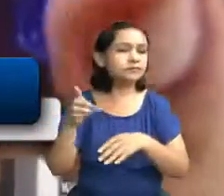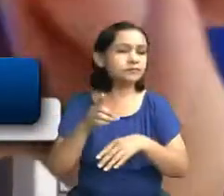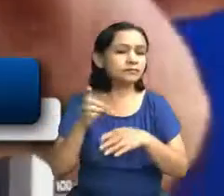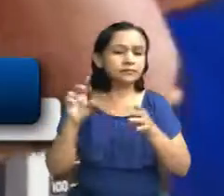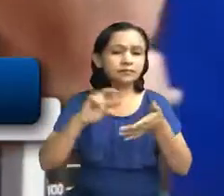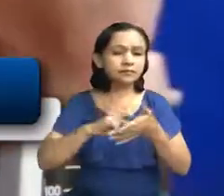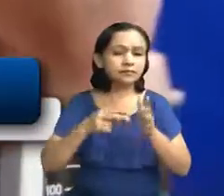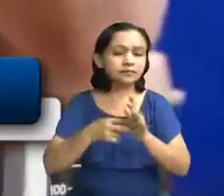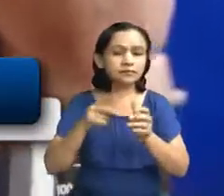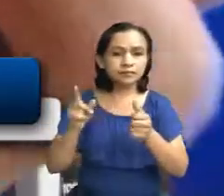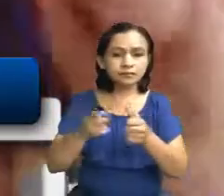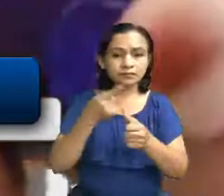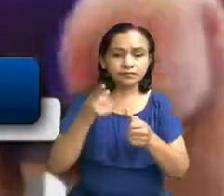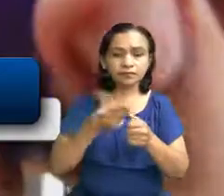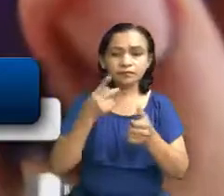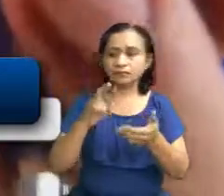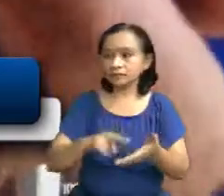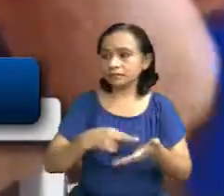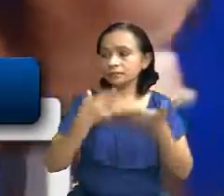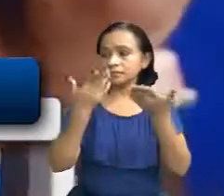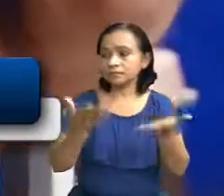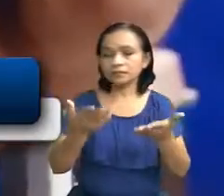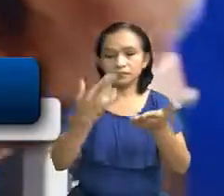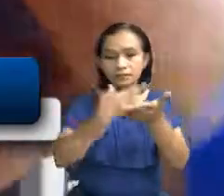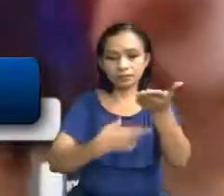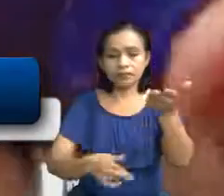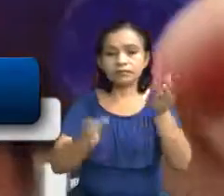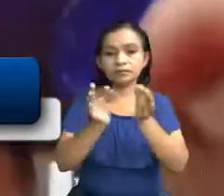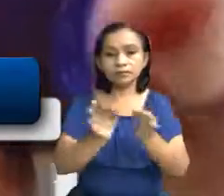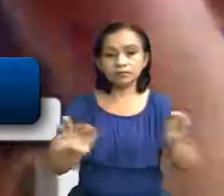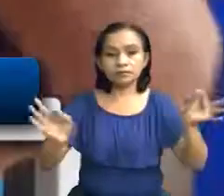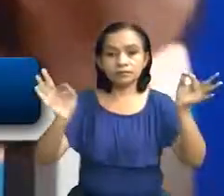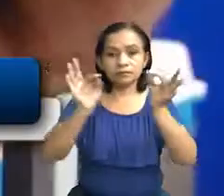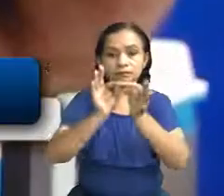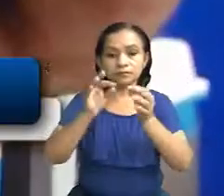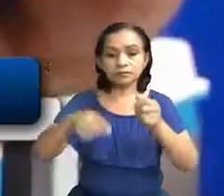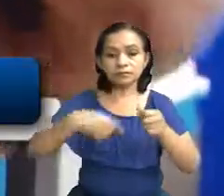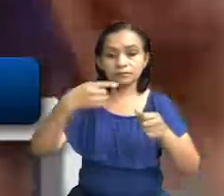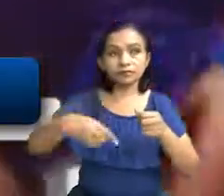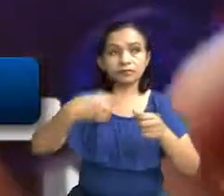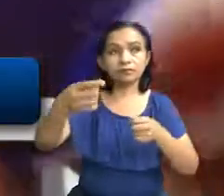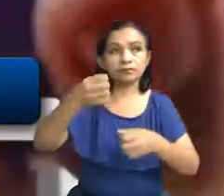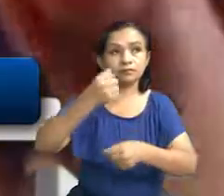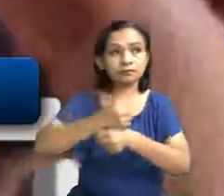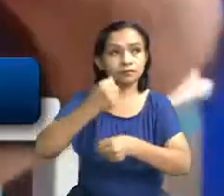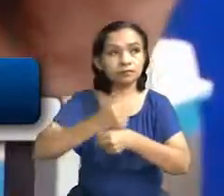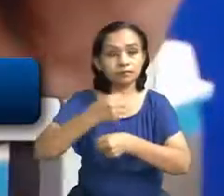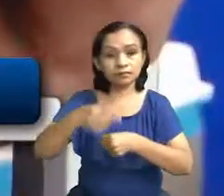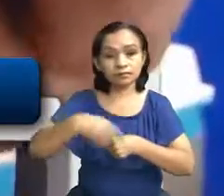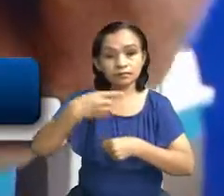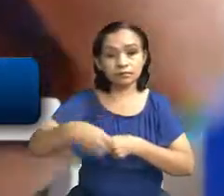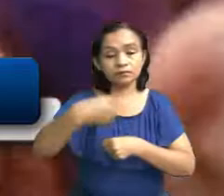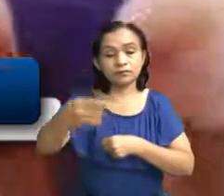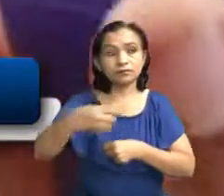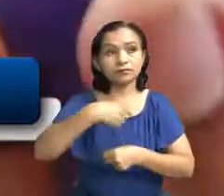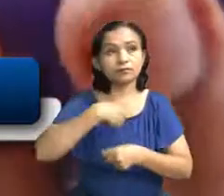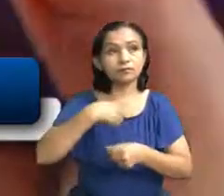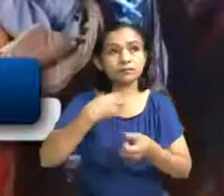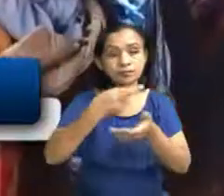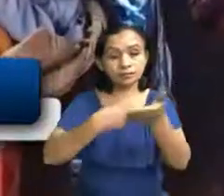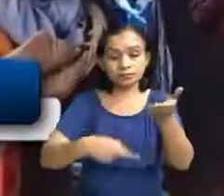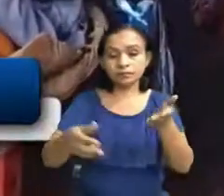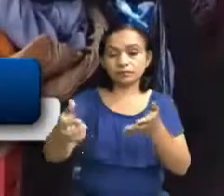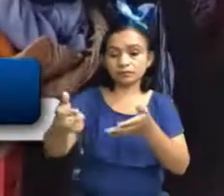significa? Bueno, en primer lugar, las donaciones de sangre son importantes por el día a día. O sea, todos los días se requieren sangre en los hospitales,